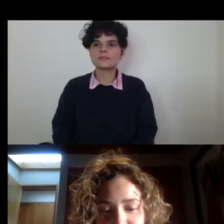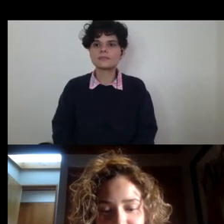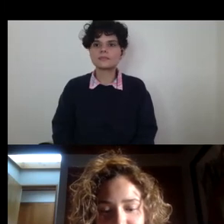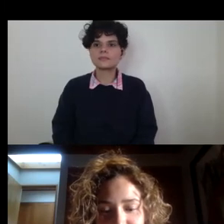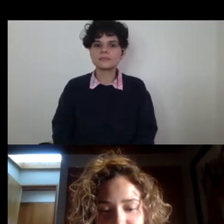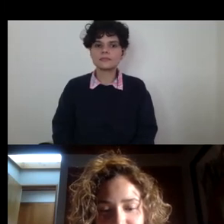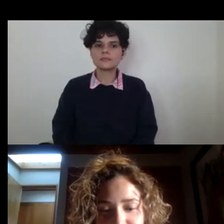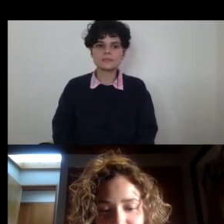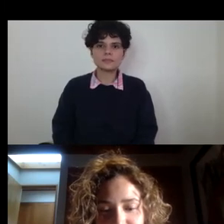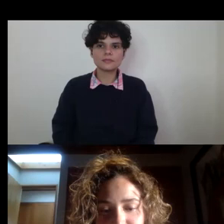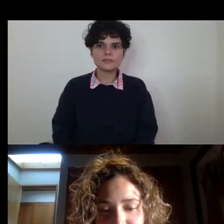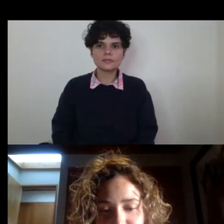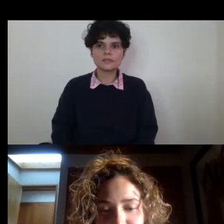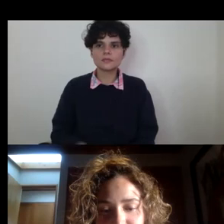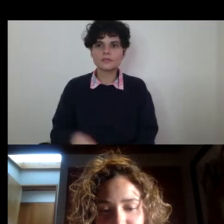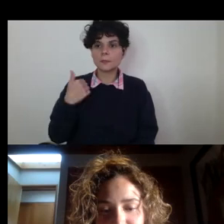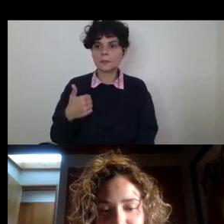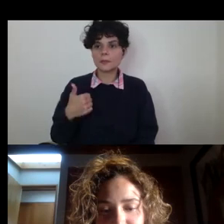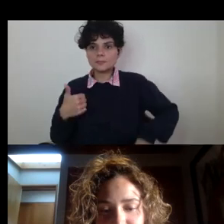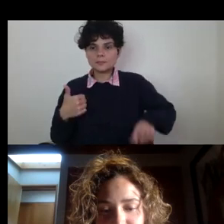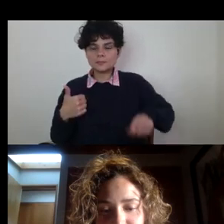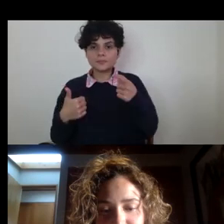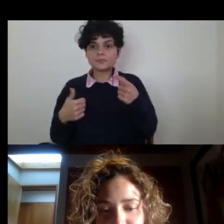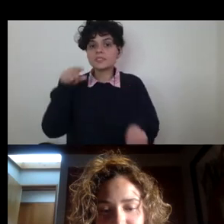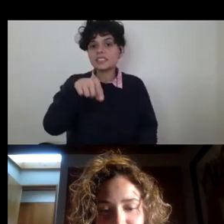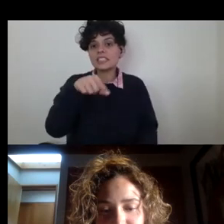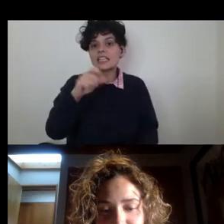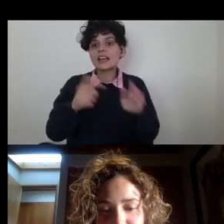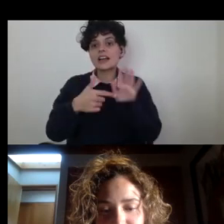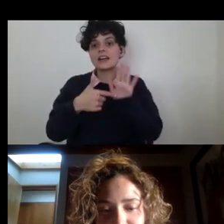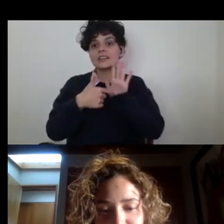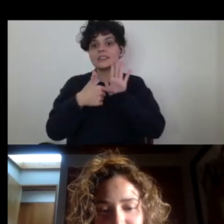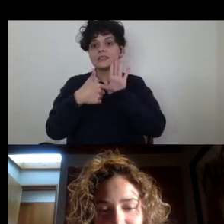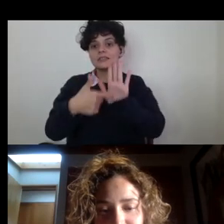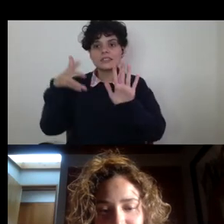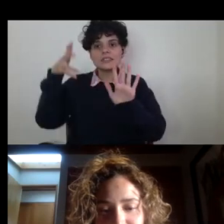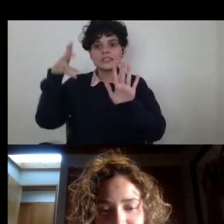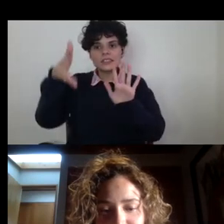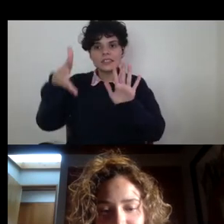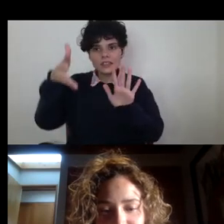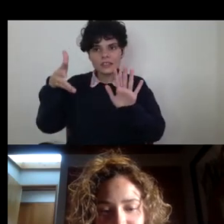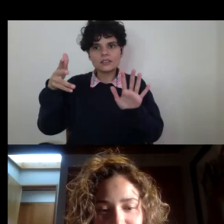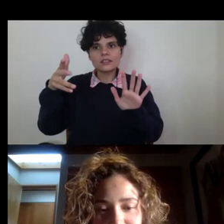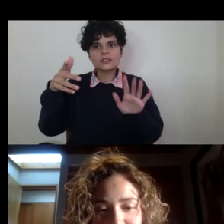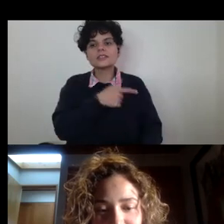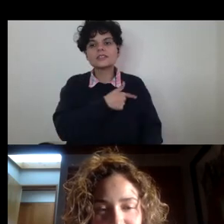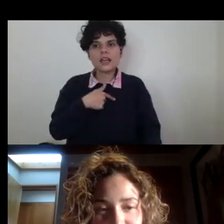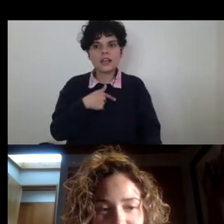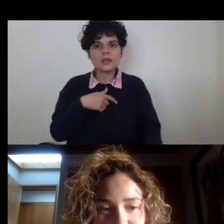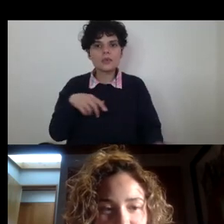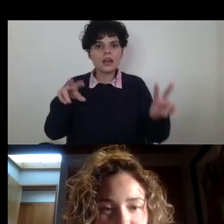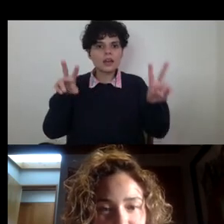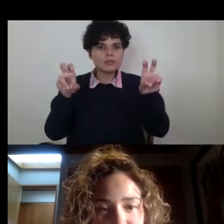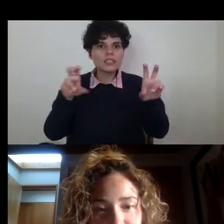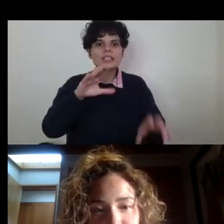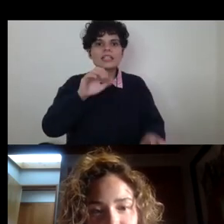Bien, yo le puse como título a esta charla Calcio y función neuronal desde Montemar hasta hoy.